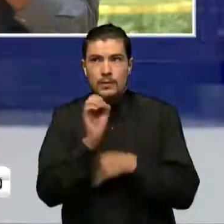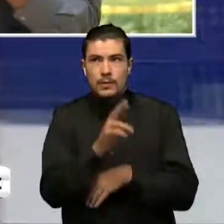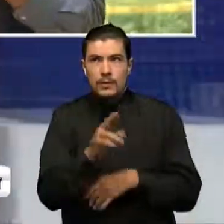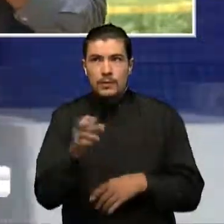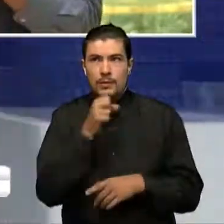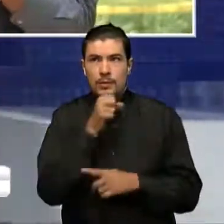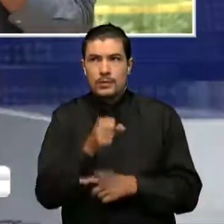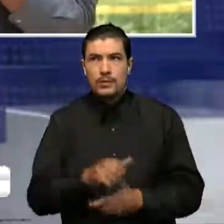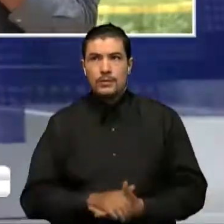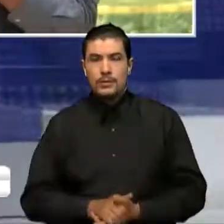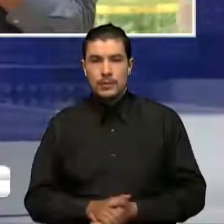ustedes con más de oriente noticias